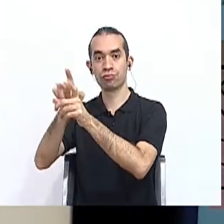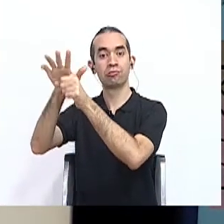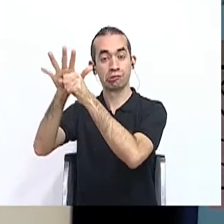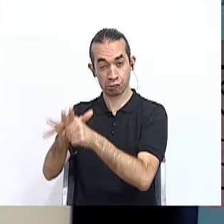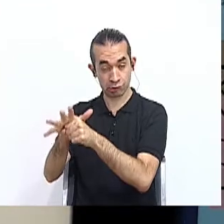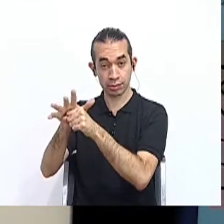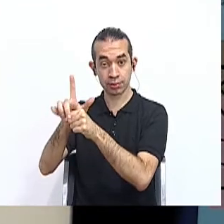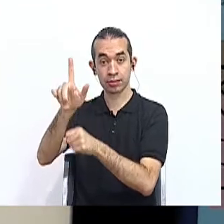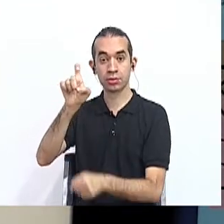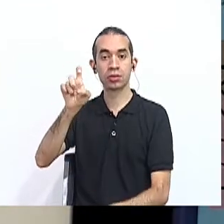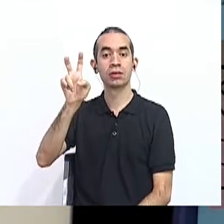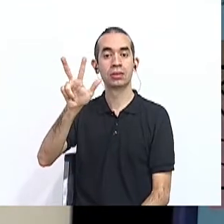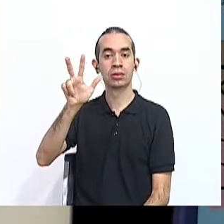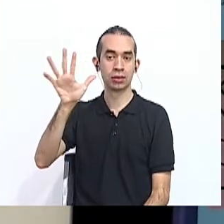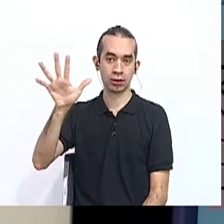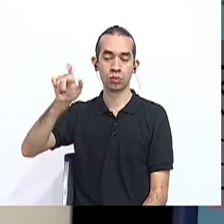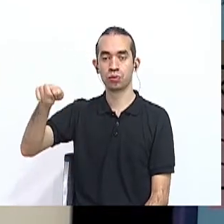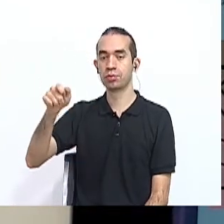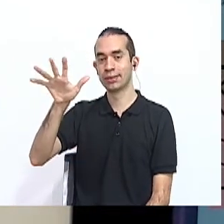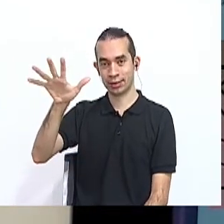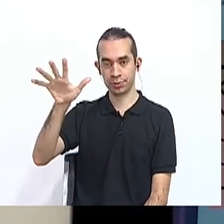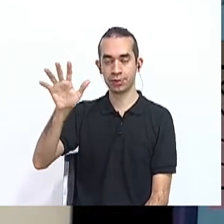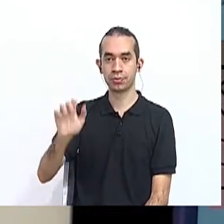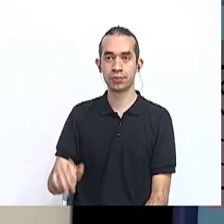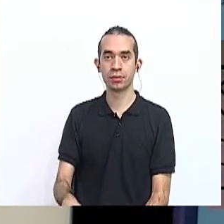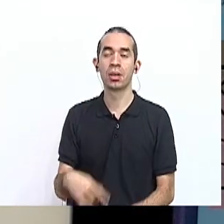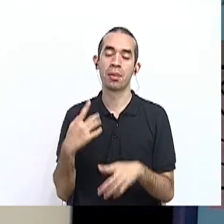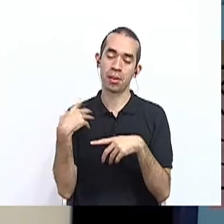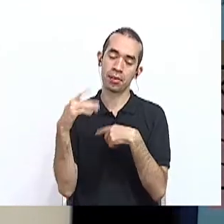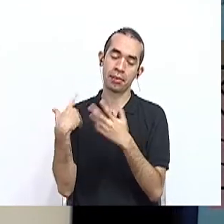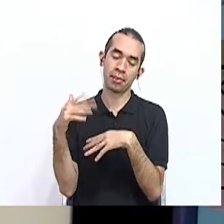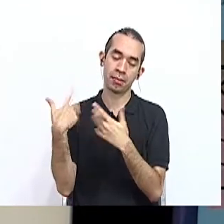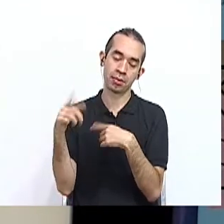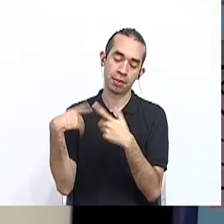de 135,5.